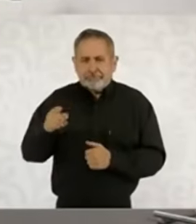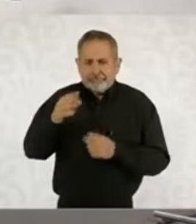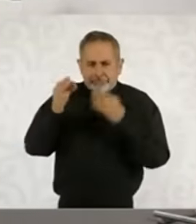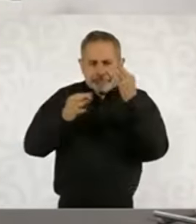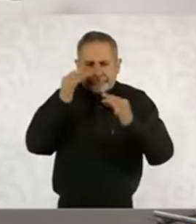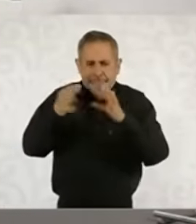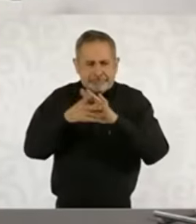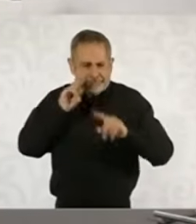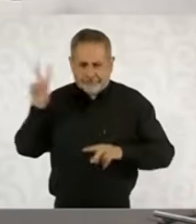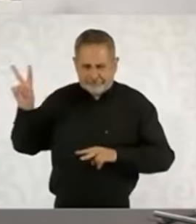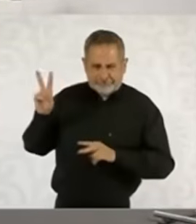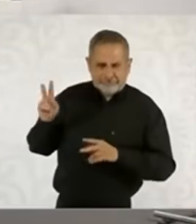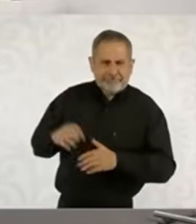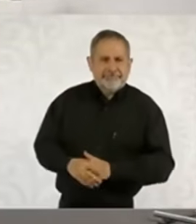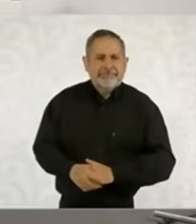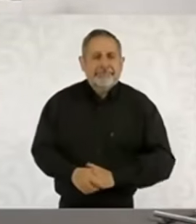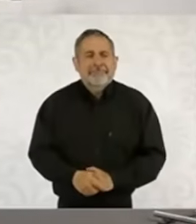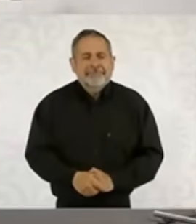campaña?